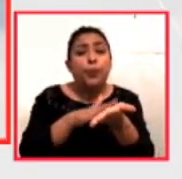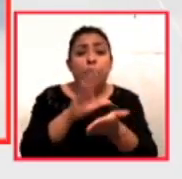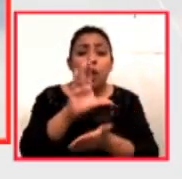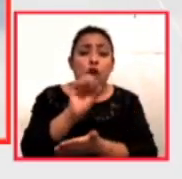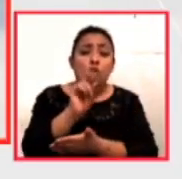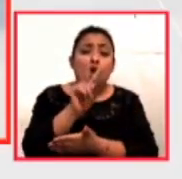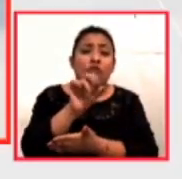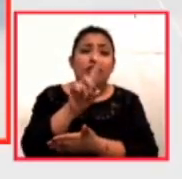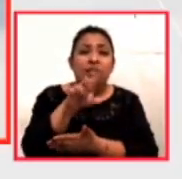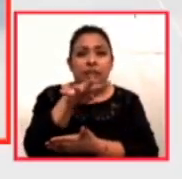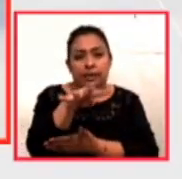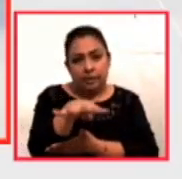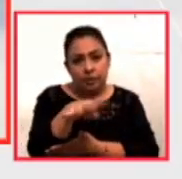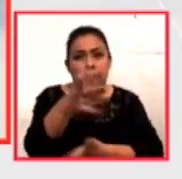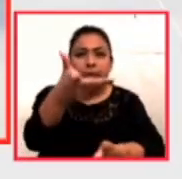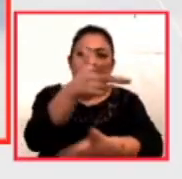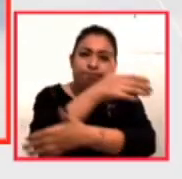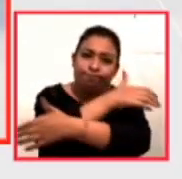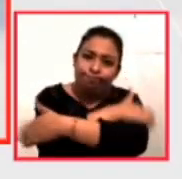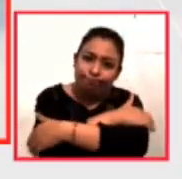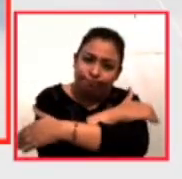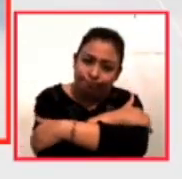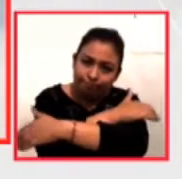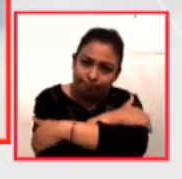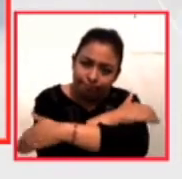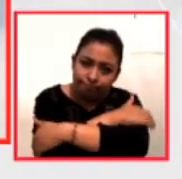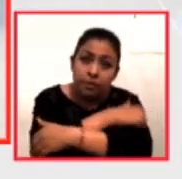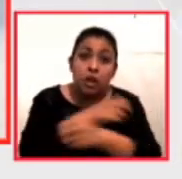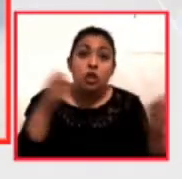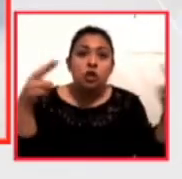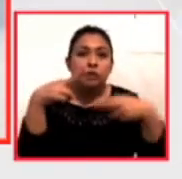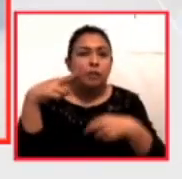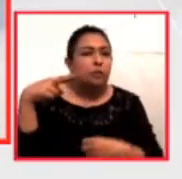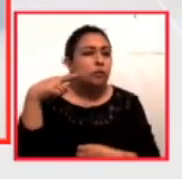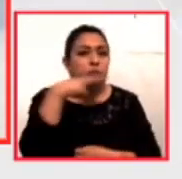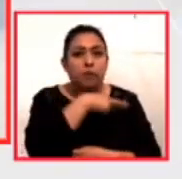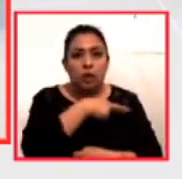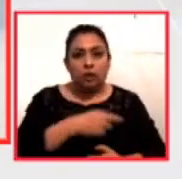Te mando un abrazo muy fuerte. Nos vemos muy pronto.